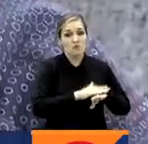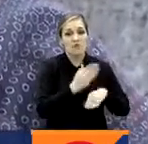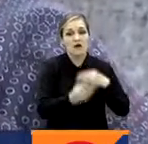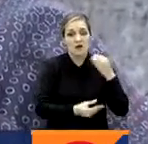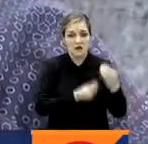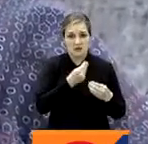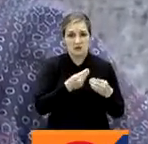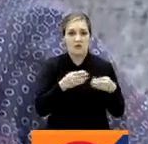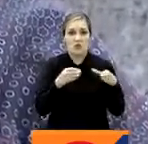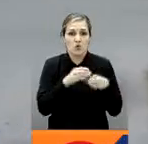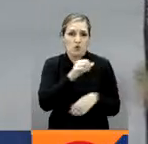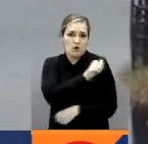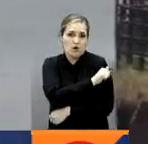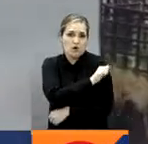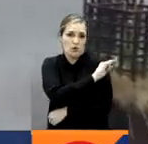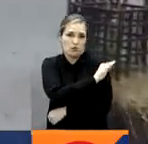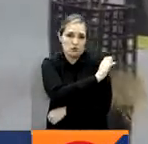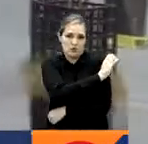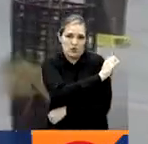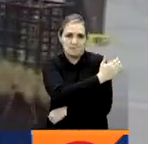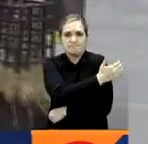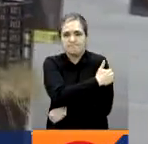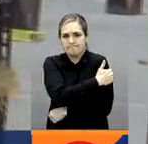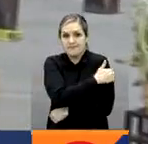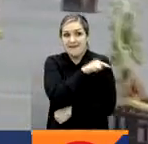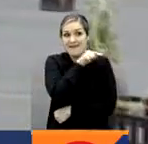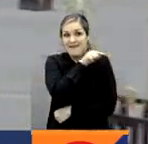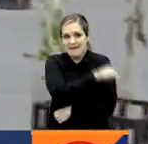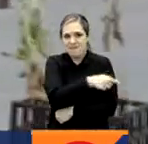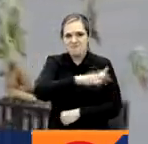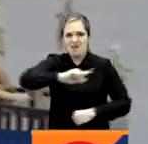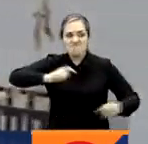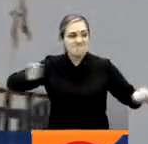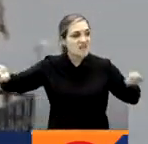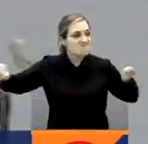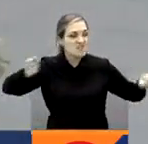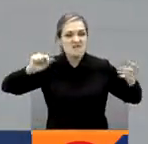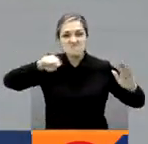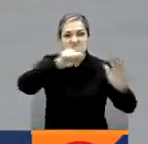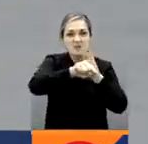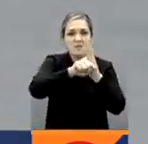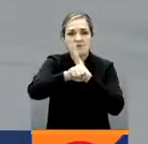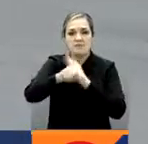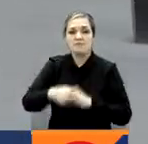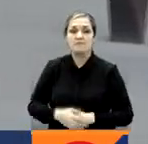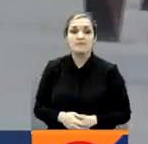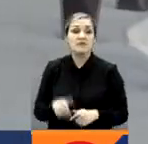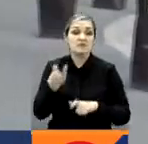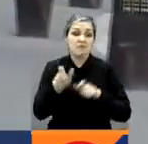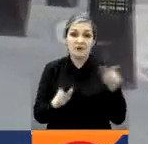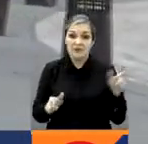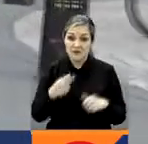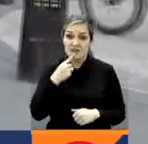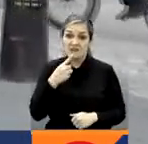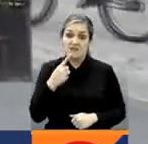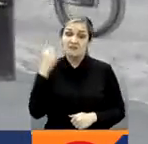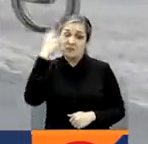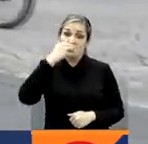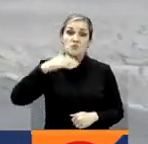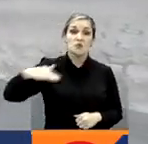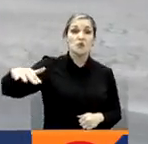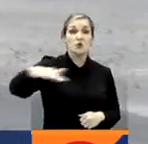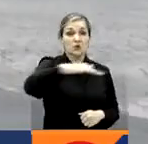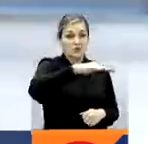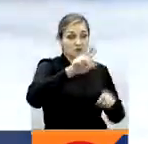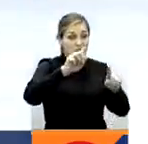por los grupos de autodefensa, que eran los que mandaban la parada aquí. Sus pobladores no ocultan que esta bella población en